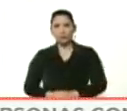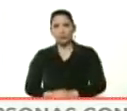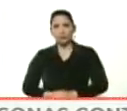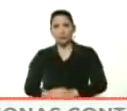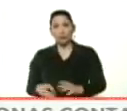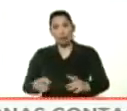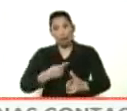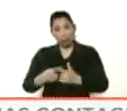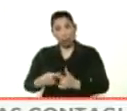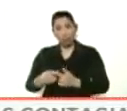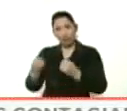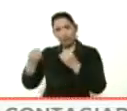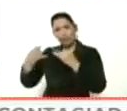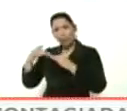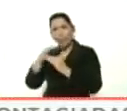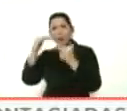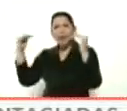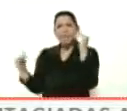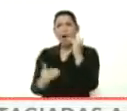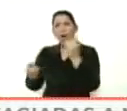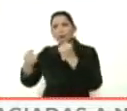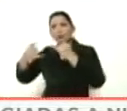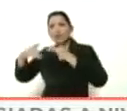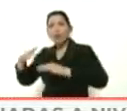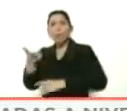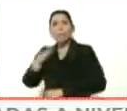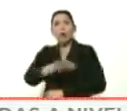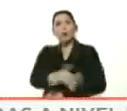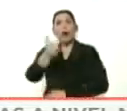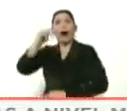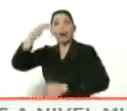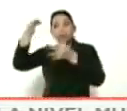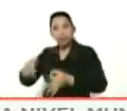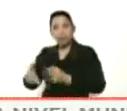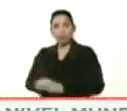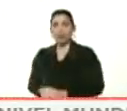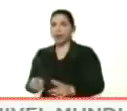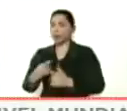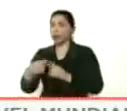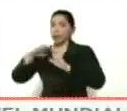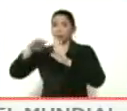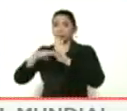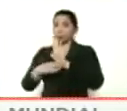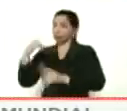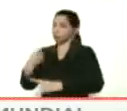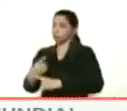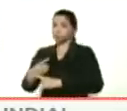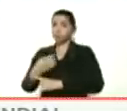número de casos que está por debajo del número de muertos que hay. Es decir, una cosa, se establece que